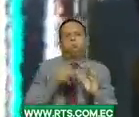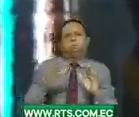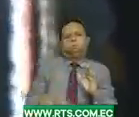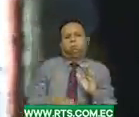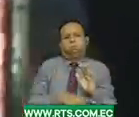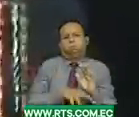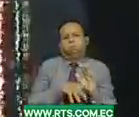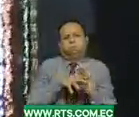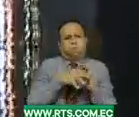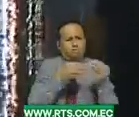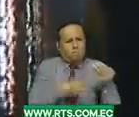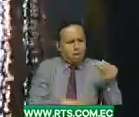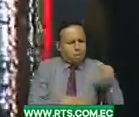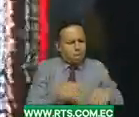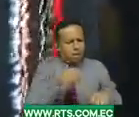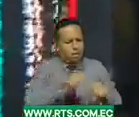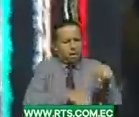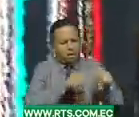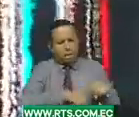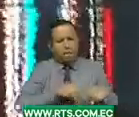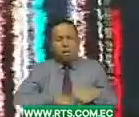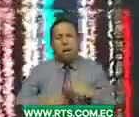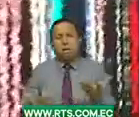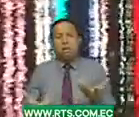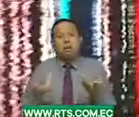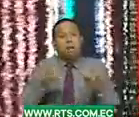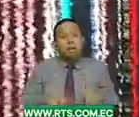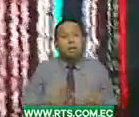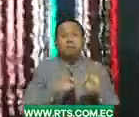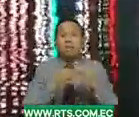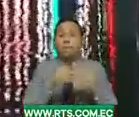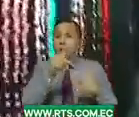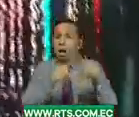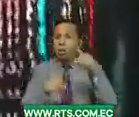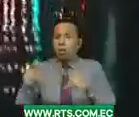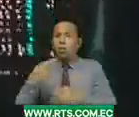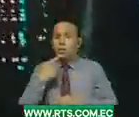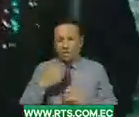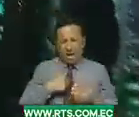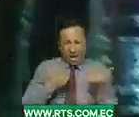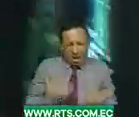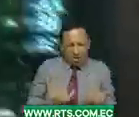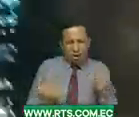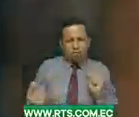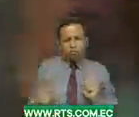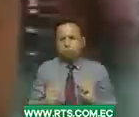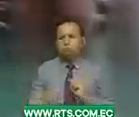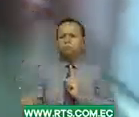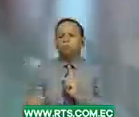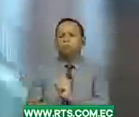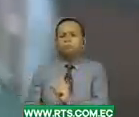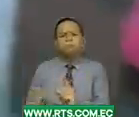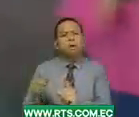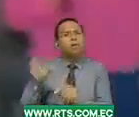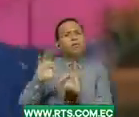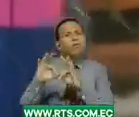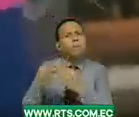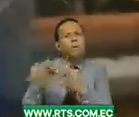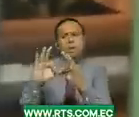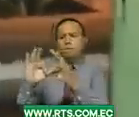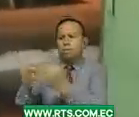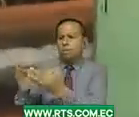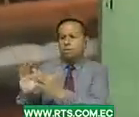tenido pérdidas y asimismo nos encontramos con familias. Vamos a hacer un recorrido de frente también por acá. Familias que se les